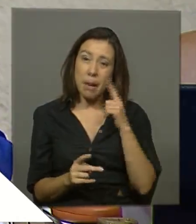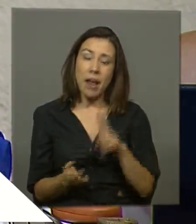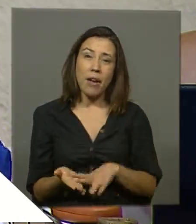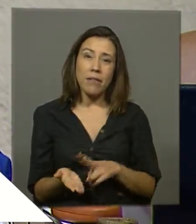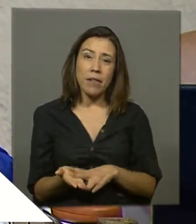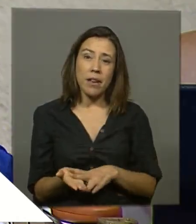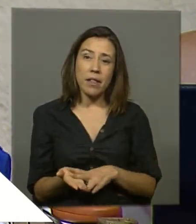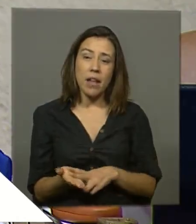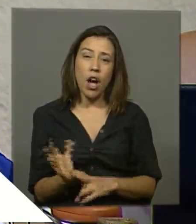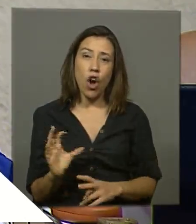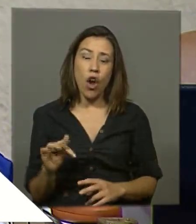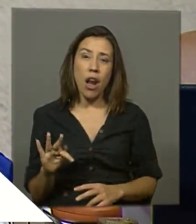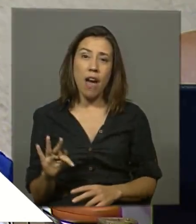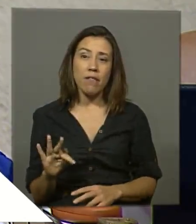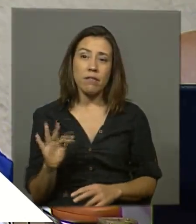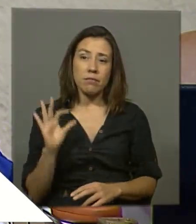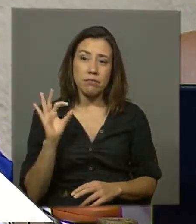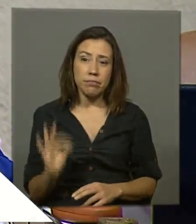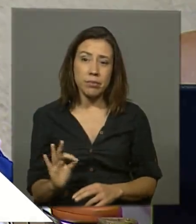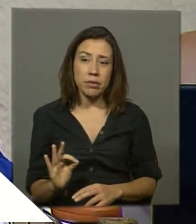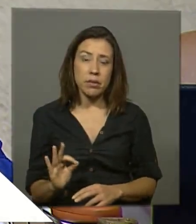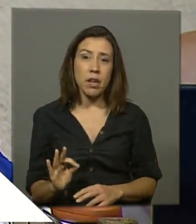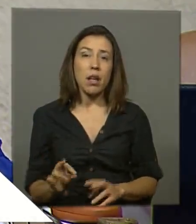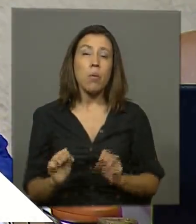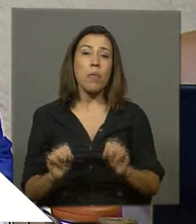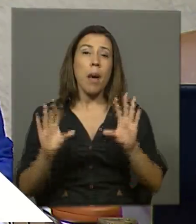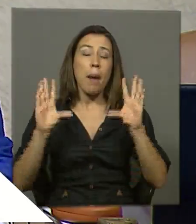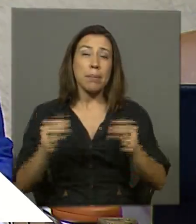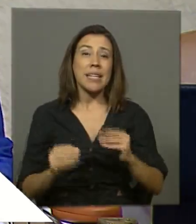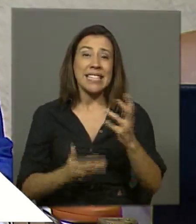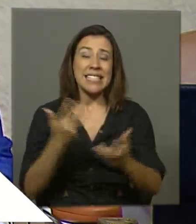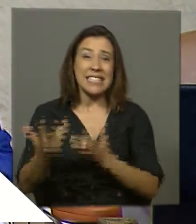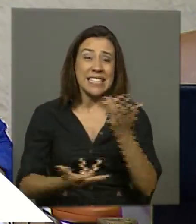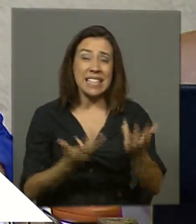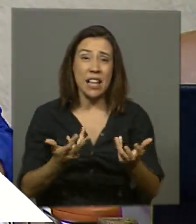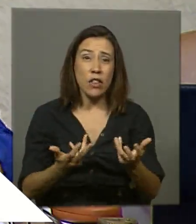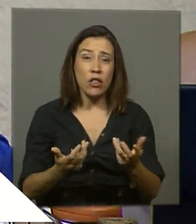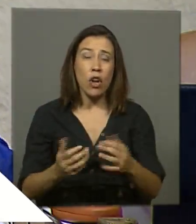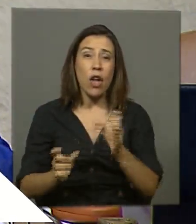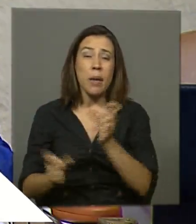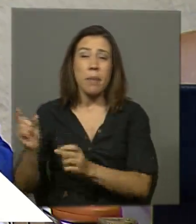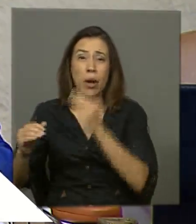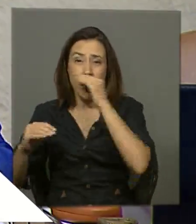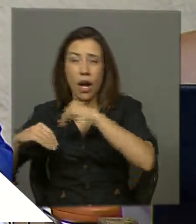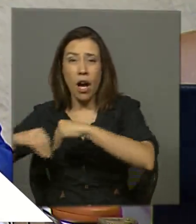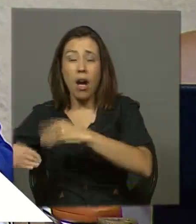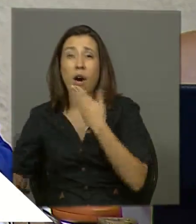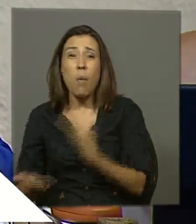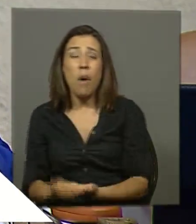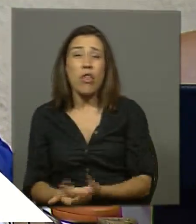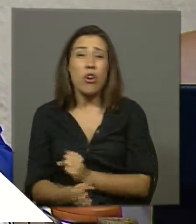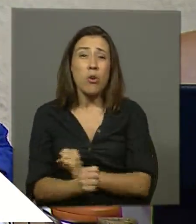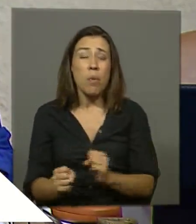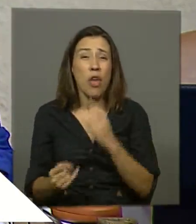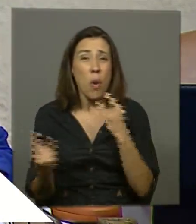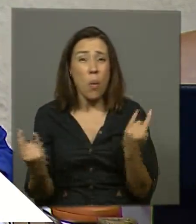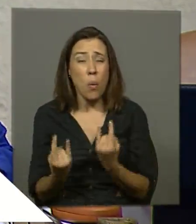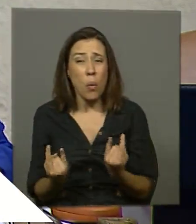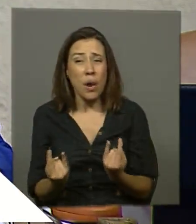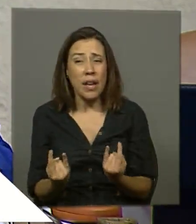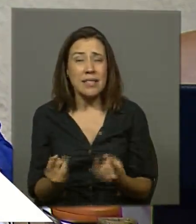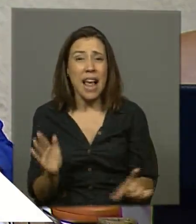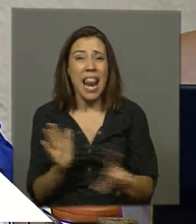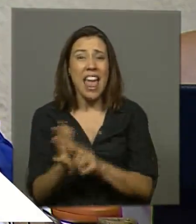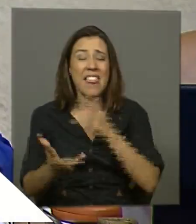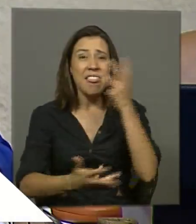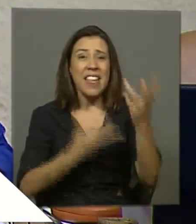verdad una conaf que se pare No es cierto anre los incendios y entre los agricultores hasta cuándo no vamos a colocar urgencia a la